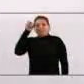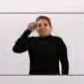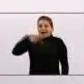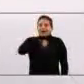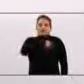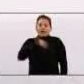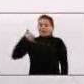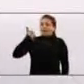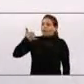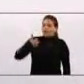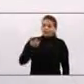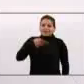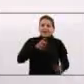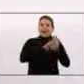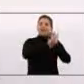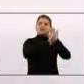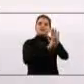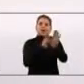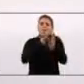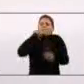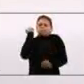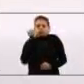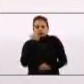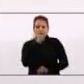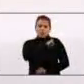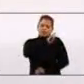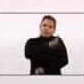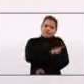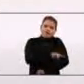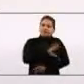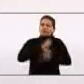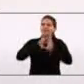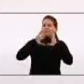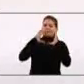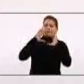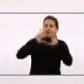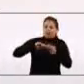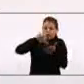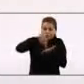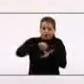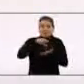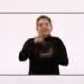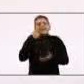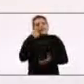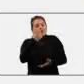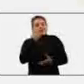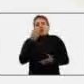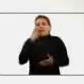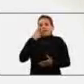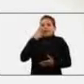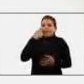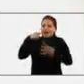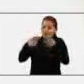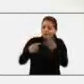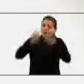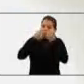Este Plan Nacional de Juventudes es el resultado de un importante esfuerzo interinstitucional que partió de identificar los